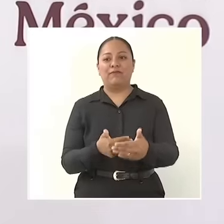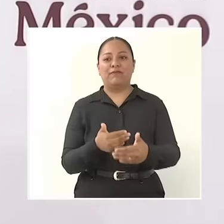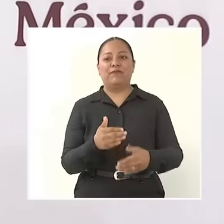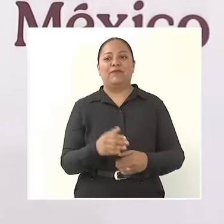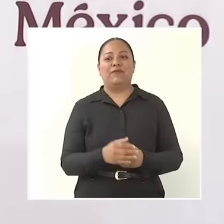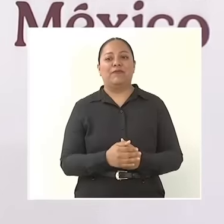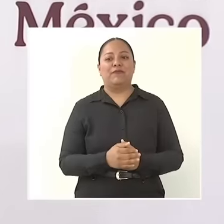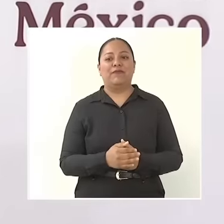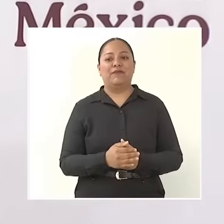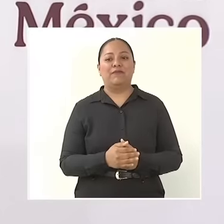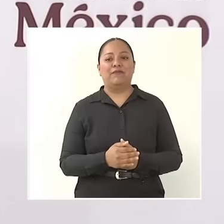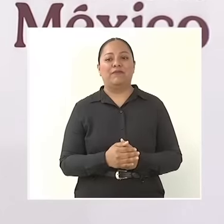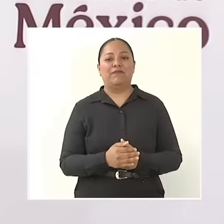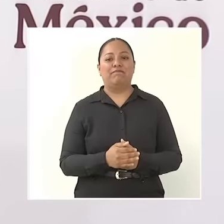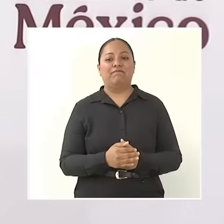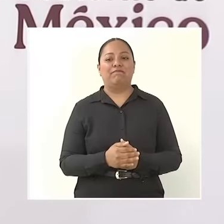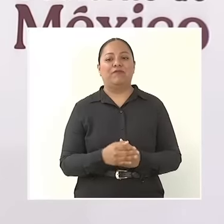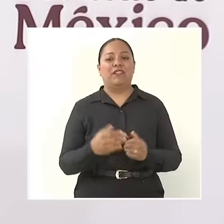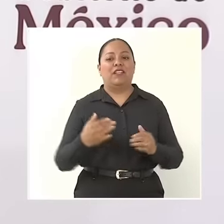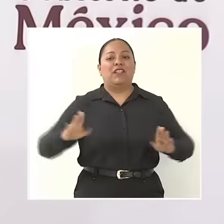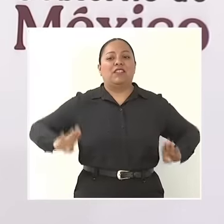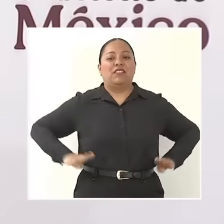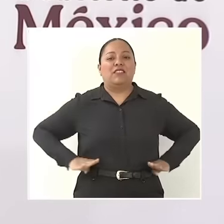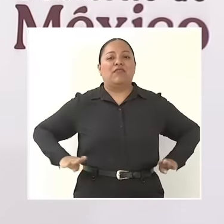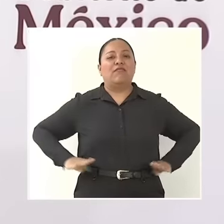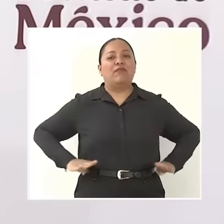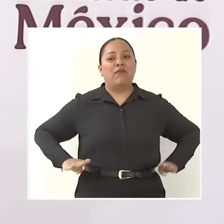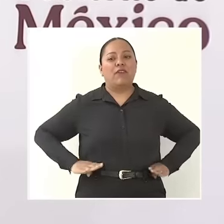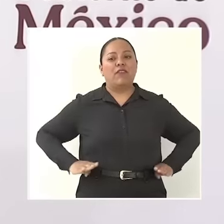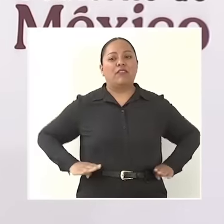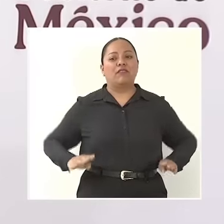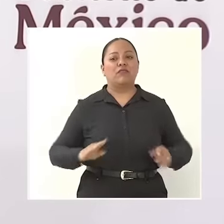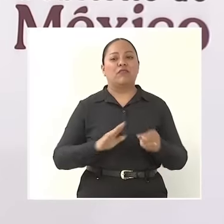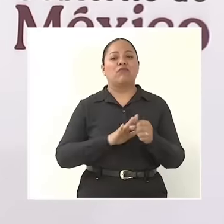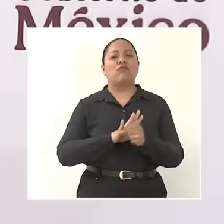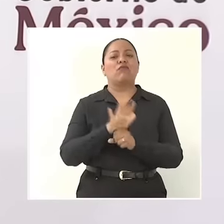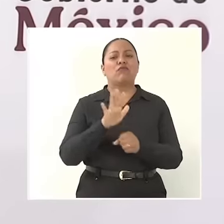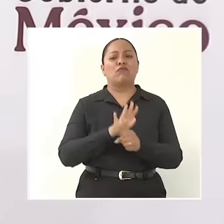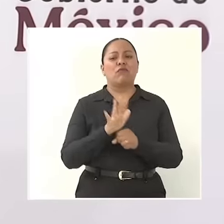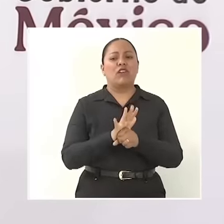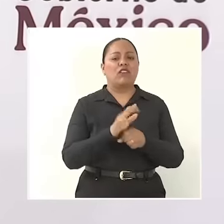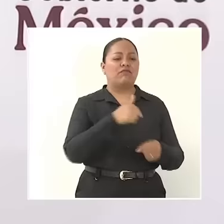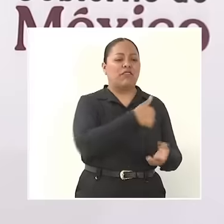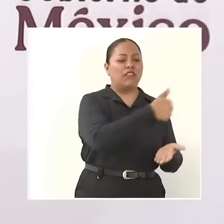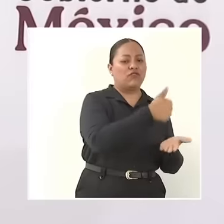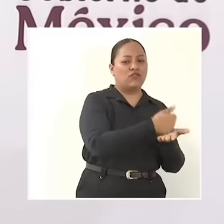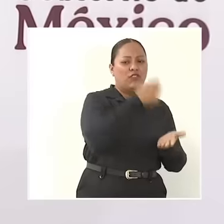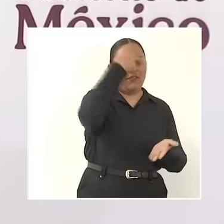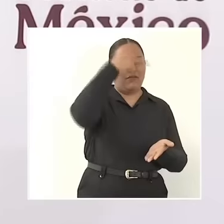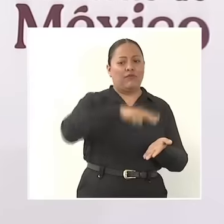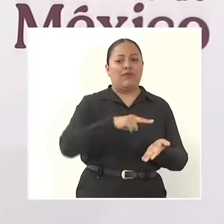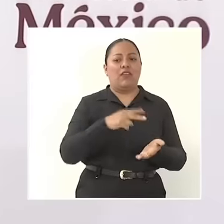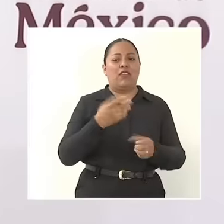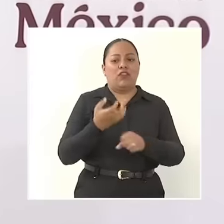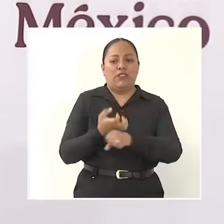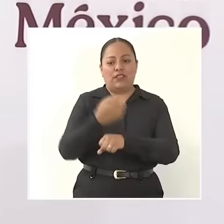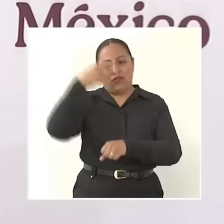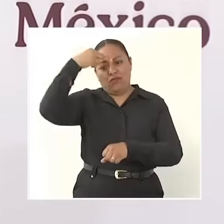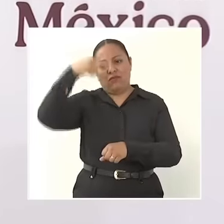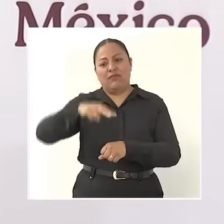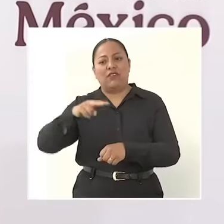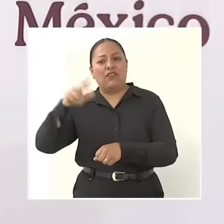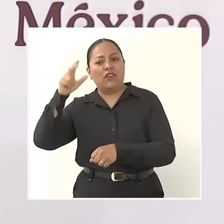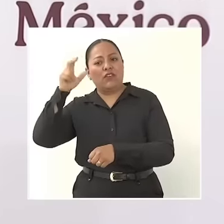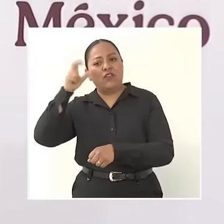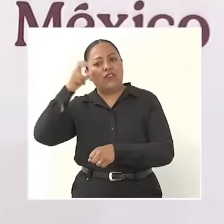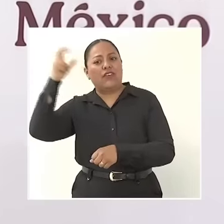rápido. Las características es que conecta Ciudad de México con el Estado de México, Hidalgo, Querétaro. Son más